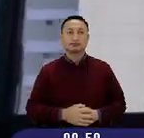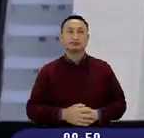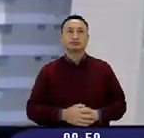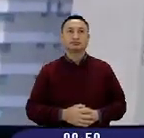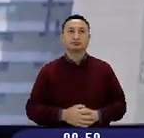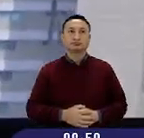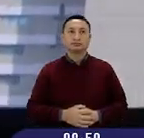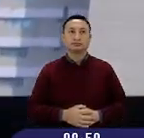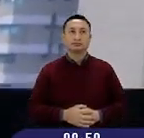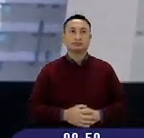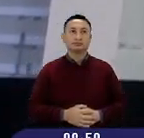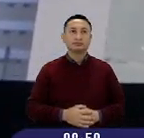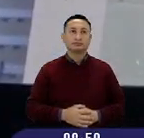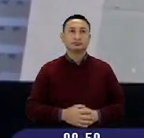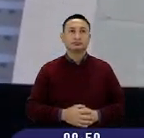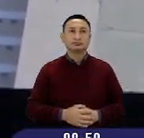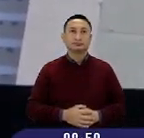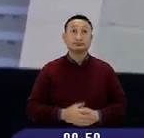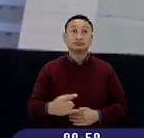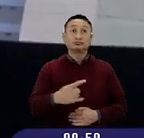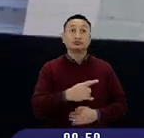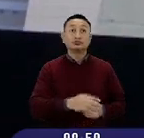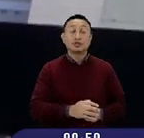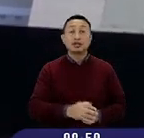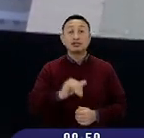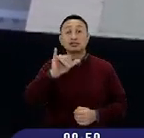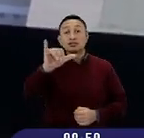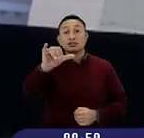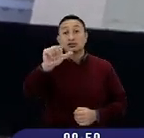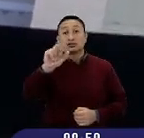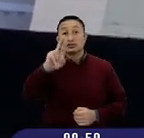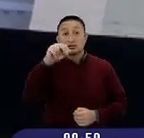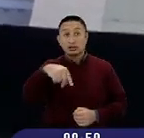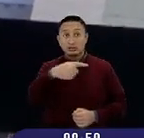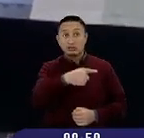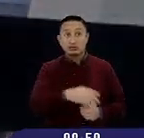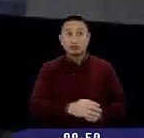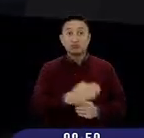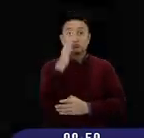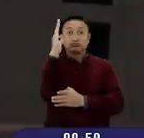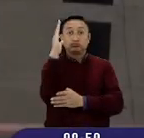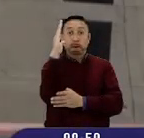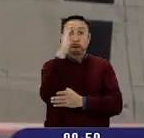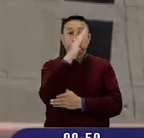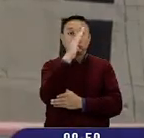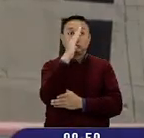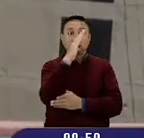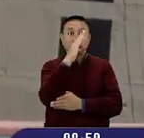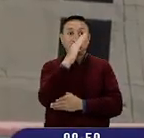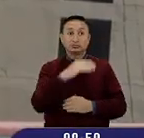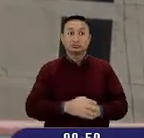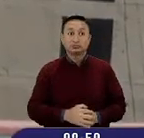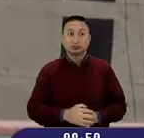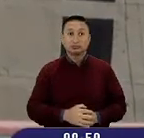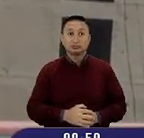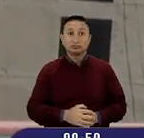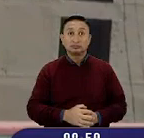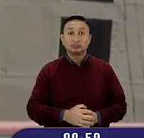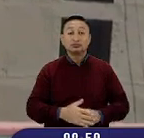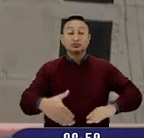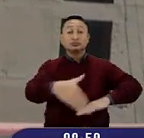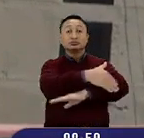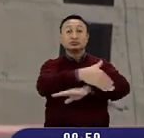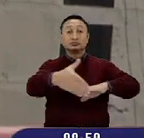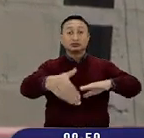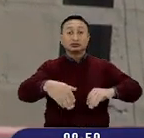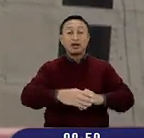Desde su ventana, Yara Veloz observa preocupada la evidente inclinación del edificio. Ella está ubicada en la esquina de las calles